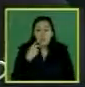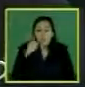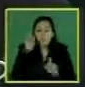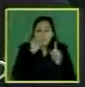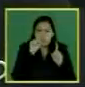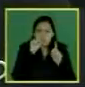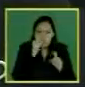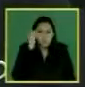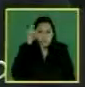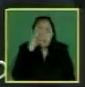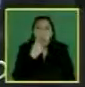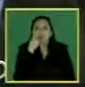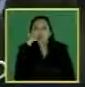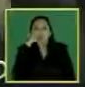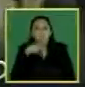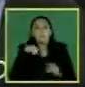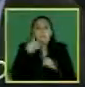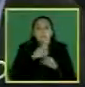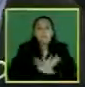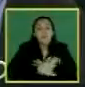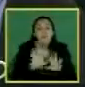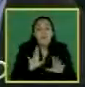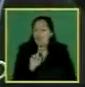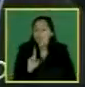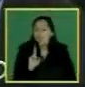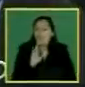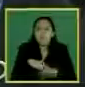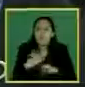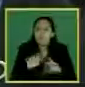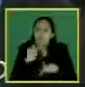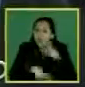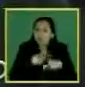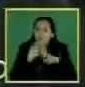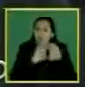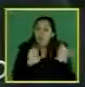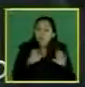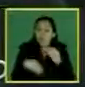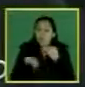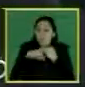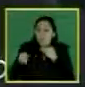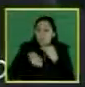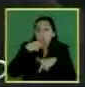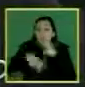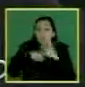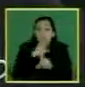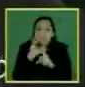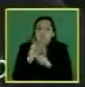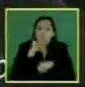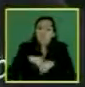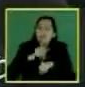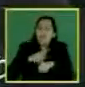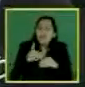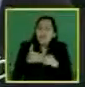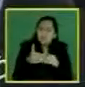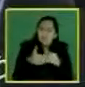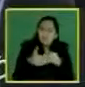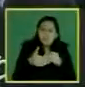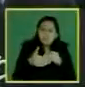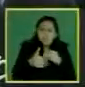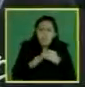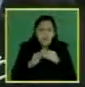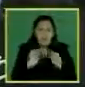todos los procesos educativos, como todos los procesos culturales, son procesos que llevan considerable tiempo. Empieza por lo